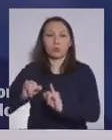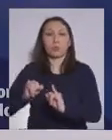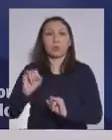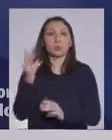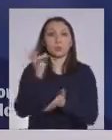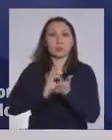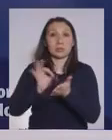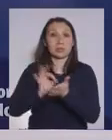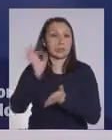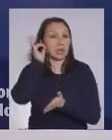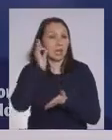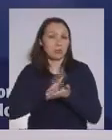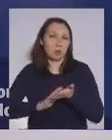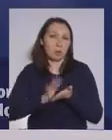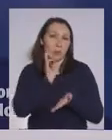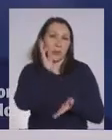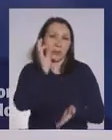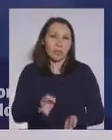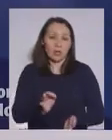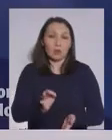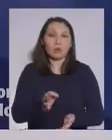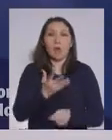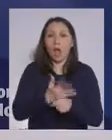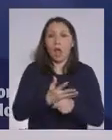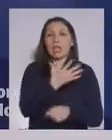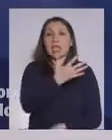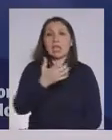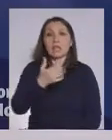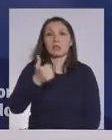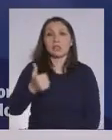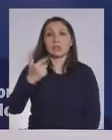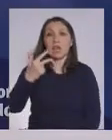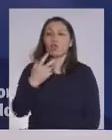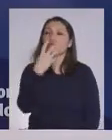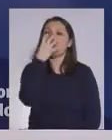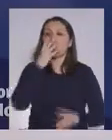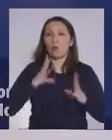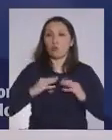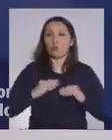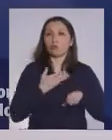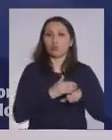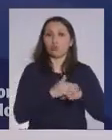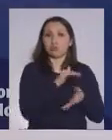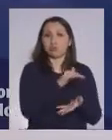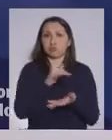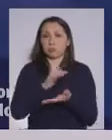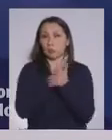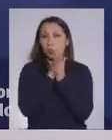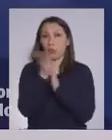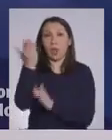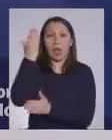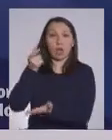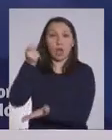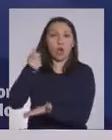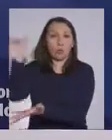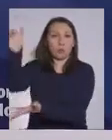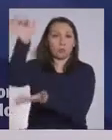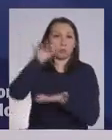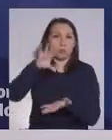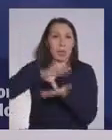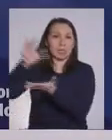subsecretaria dada por ejemplo que han quedado 568 ventiladores disponibles de todos los que se compraron no